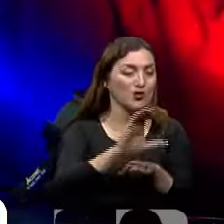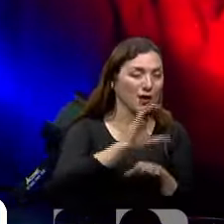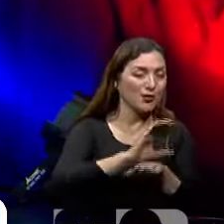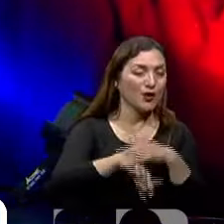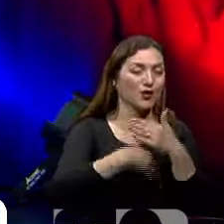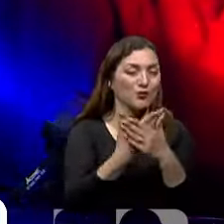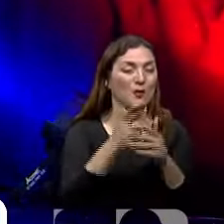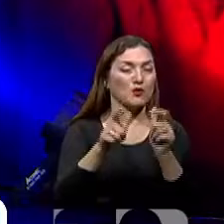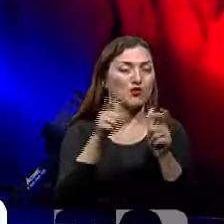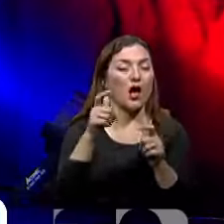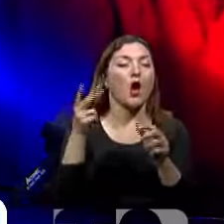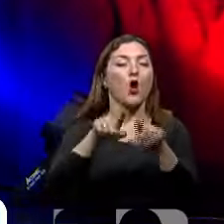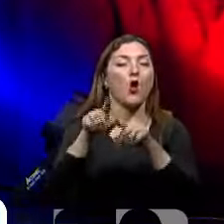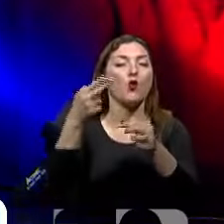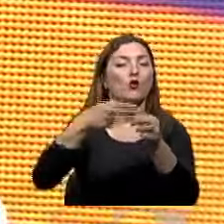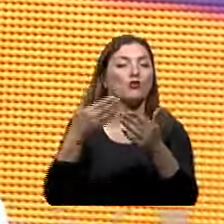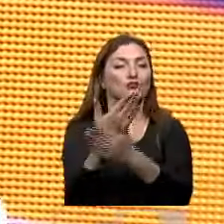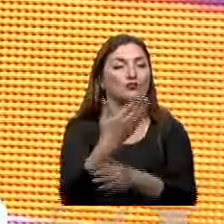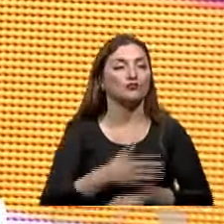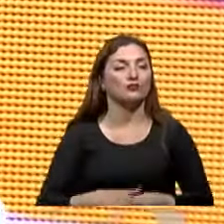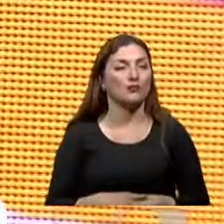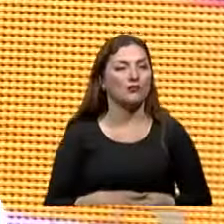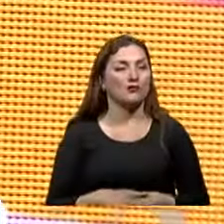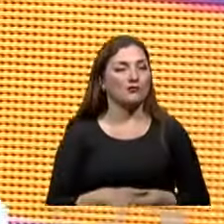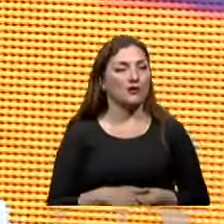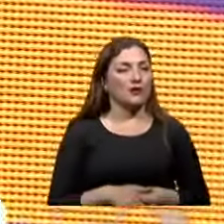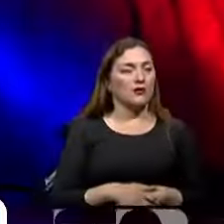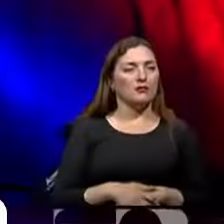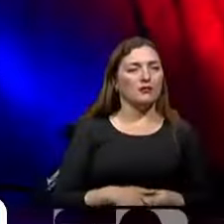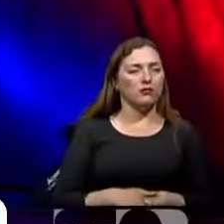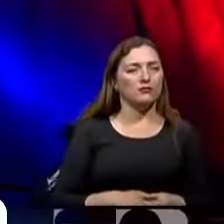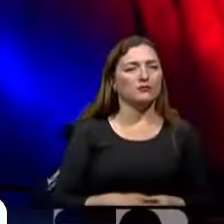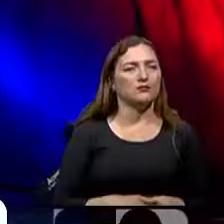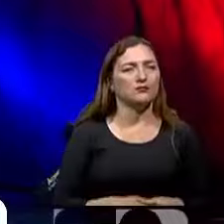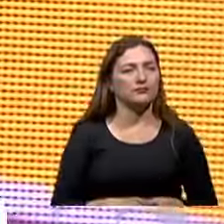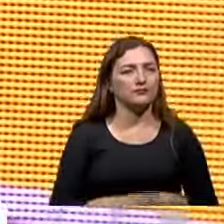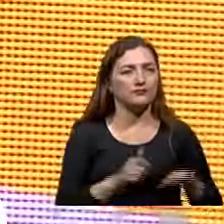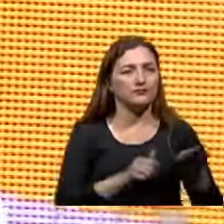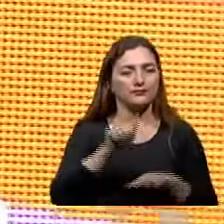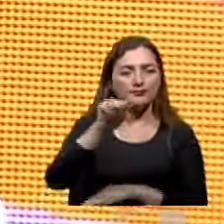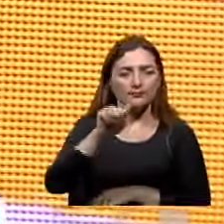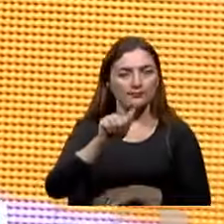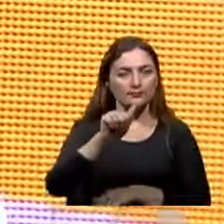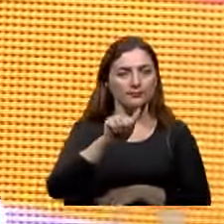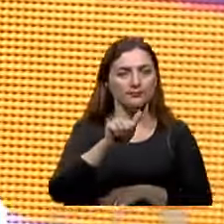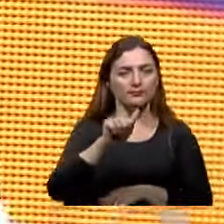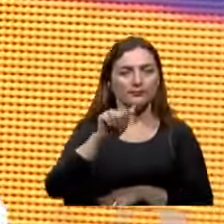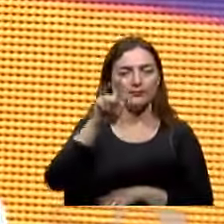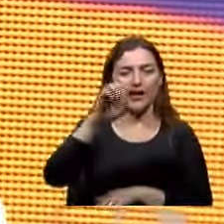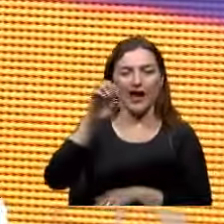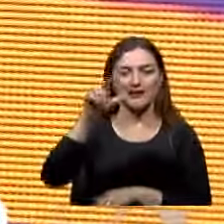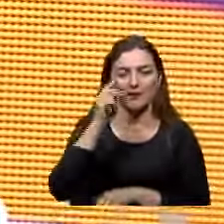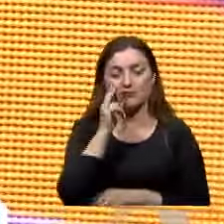a los nuevos imitadores. ¿Qué les dirías? Por ejemplo, ¿cómo convencer a Axel? Bueno, Axel, tienes que mirarlo así.